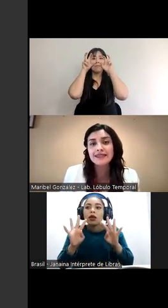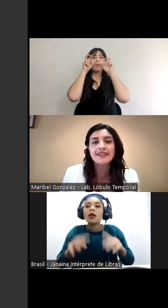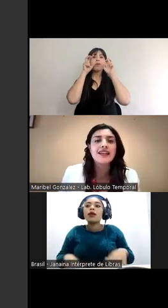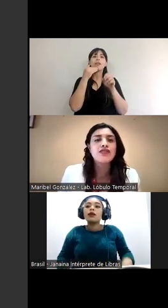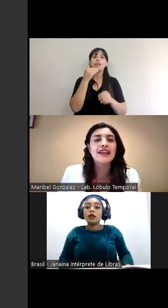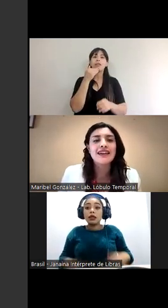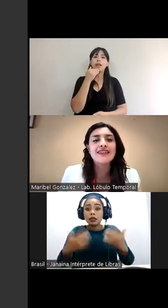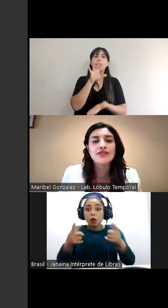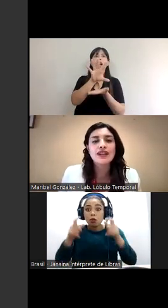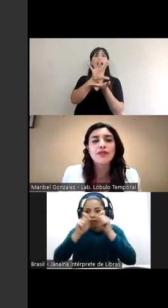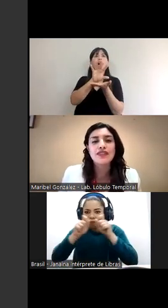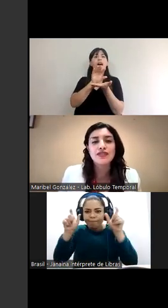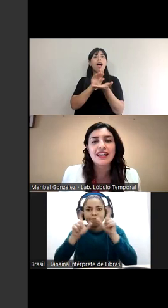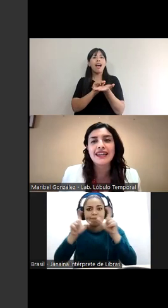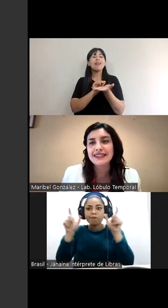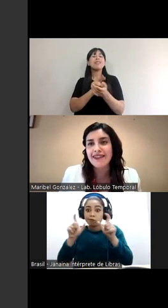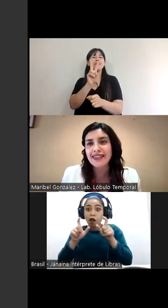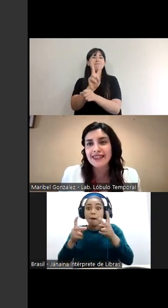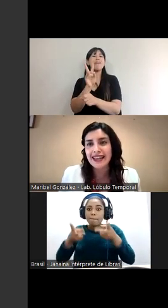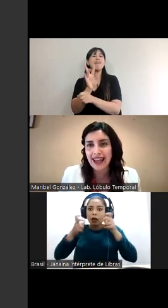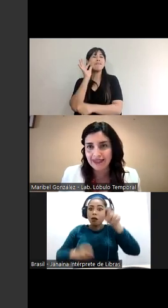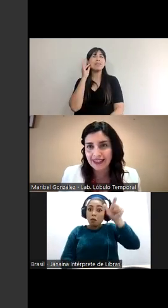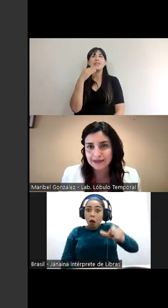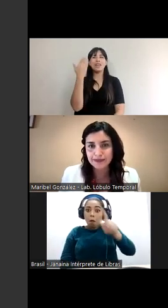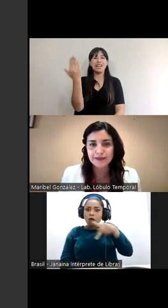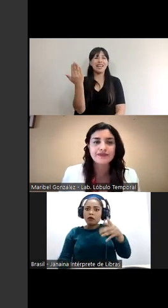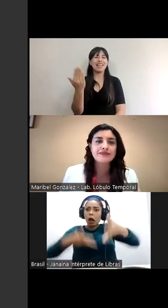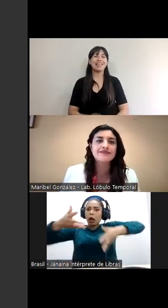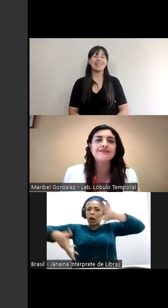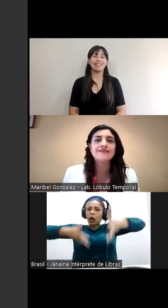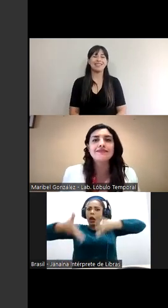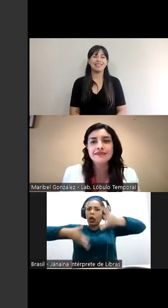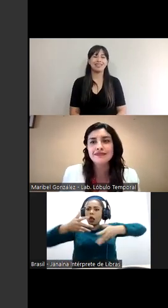imitar lo que estaba haciendo la profesora que estaba delante.